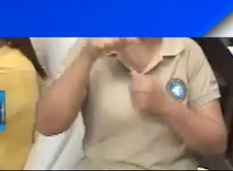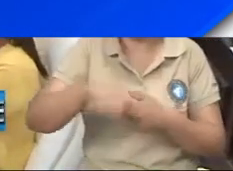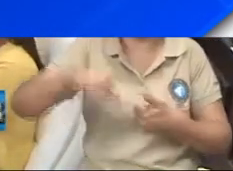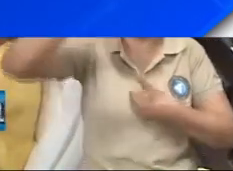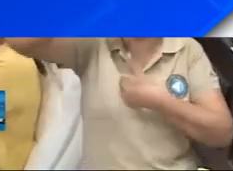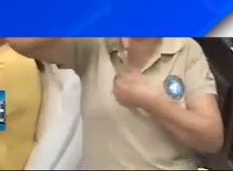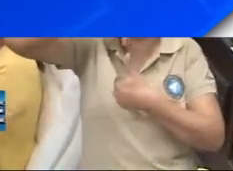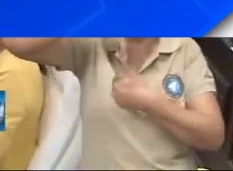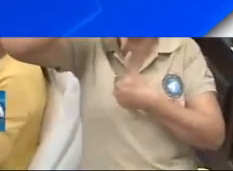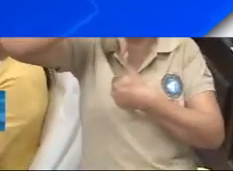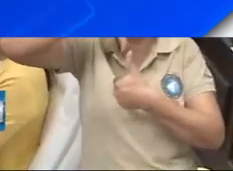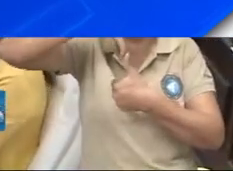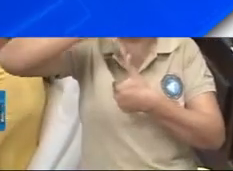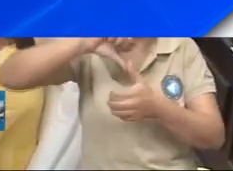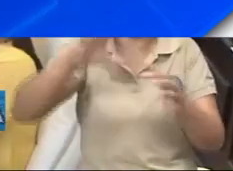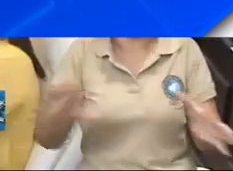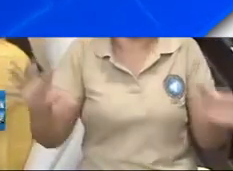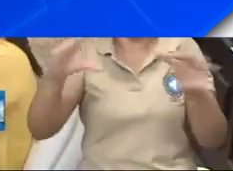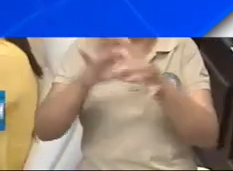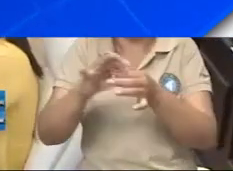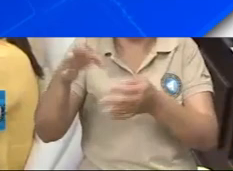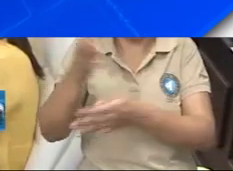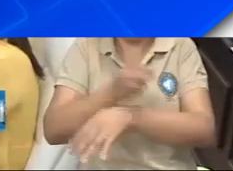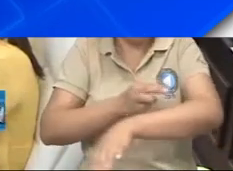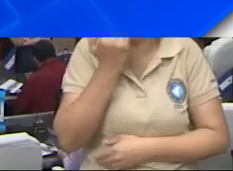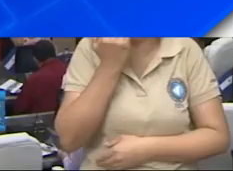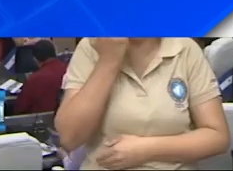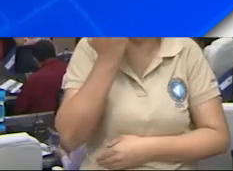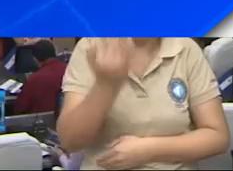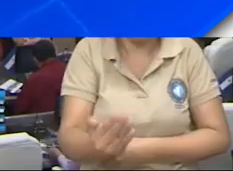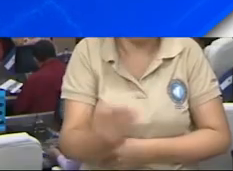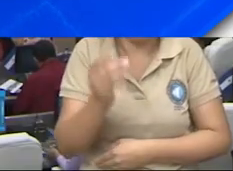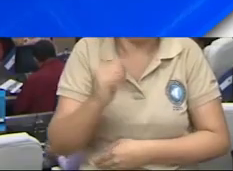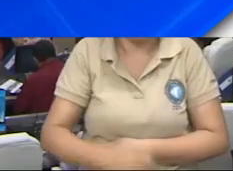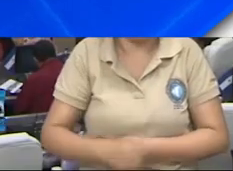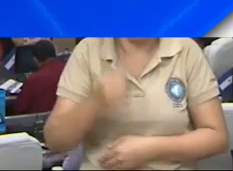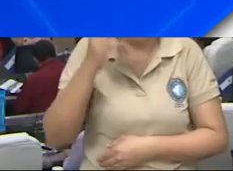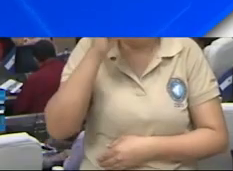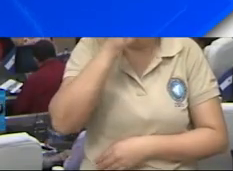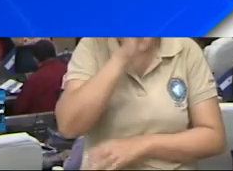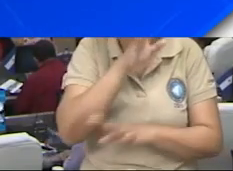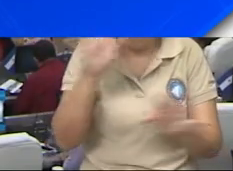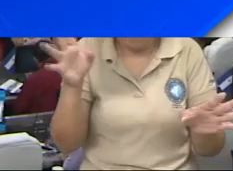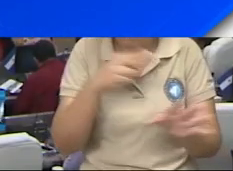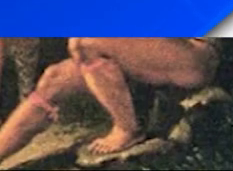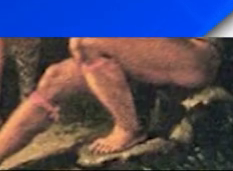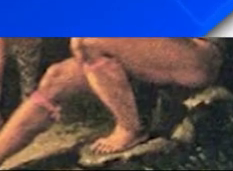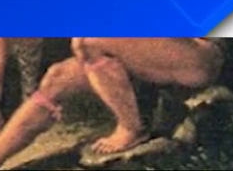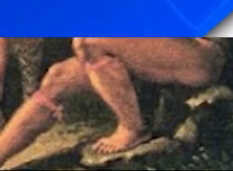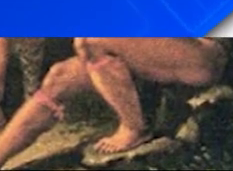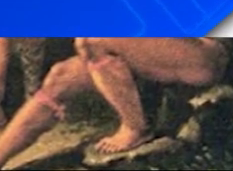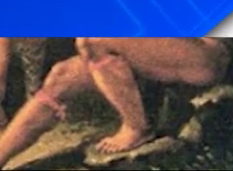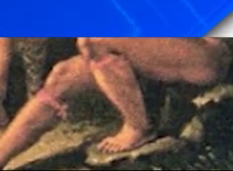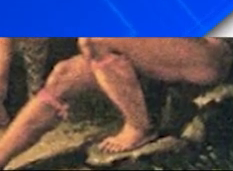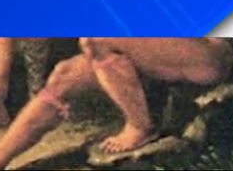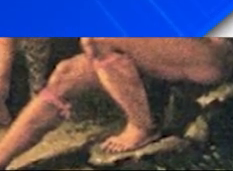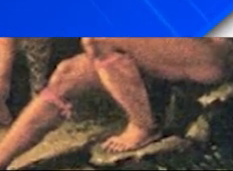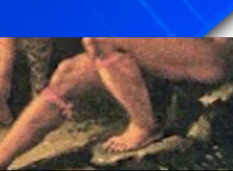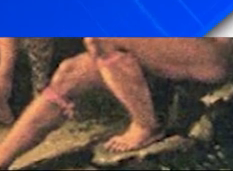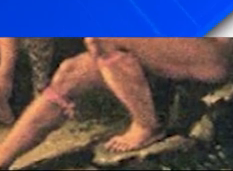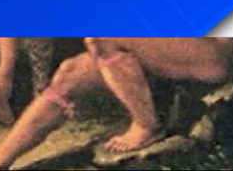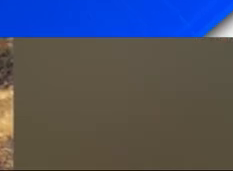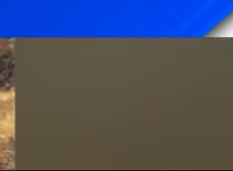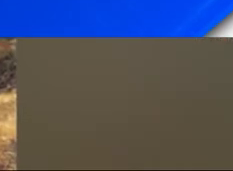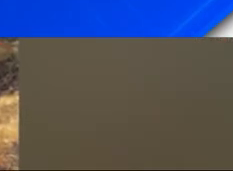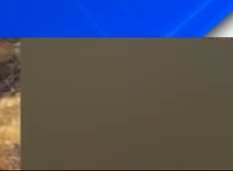Satuyé, Barauda, y su hija Gulisi. En los días cuando Satuyé sentía que él estaba débil,